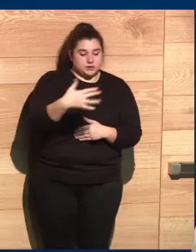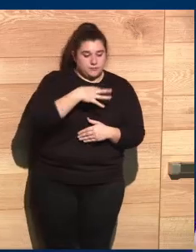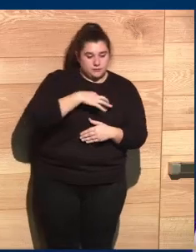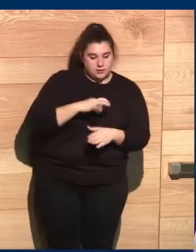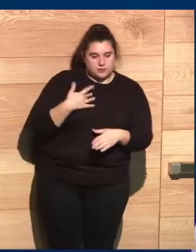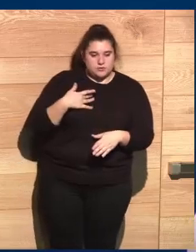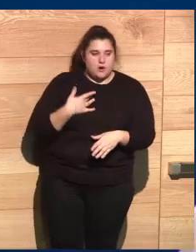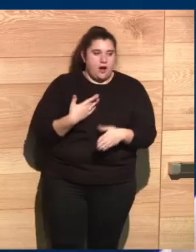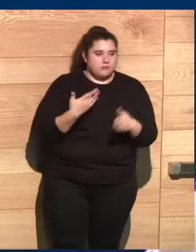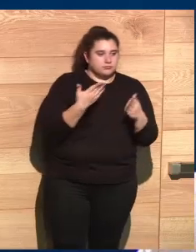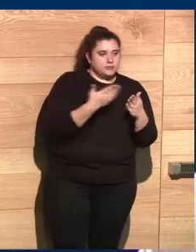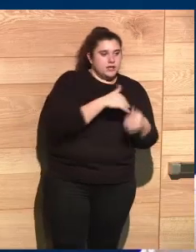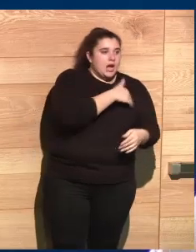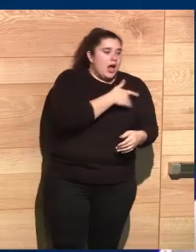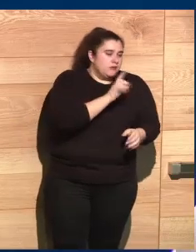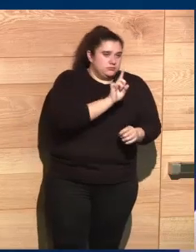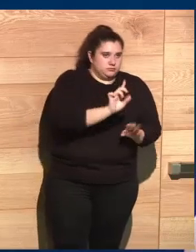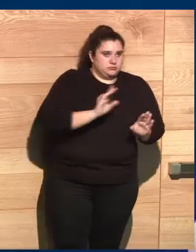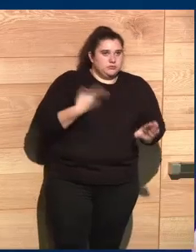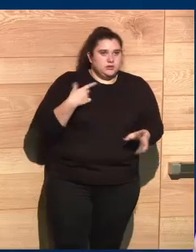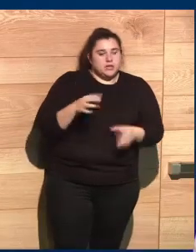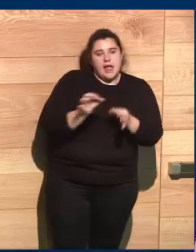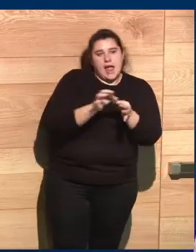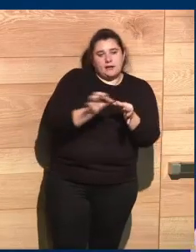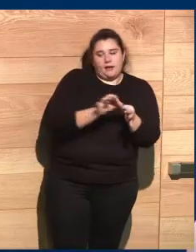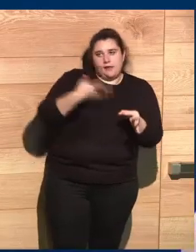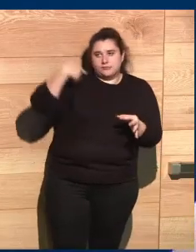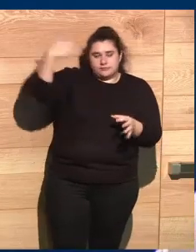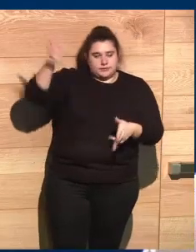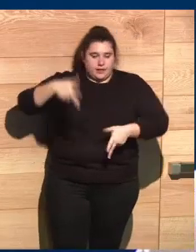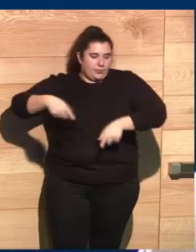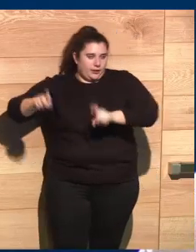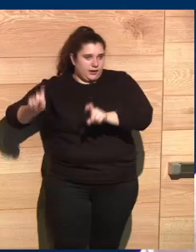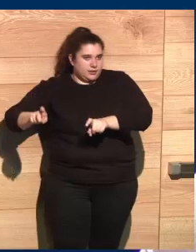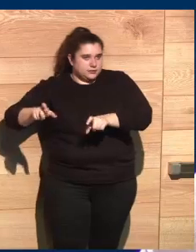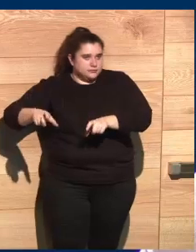sería un académico, sino que en realidad no estaría ni aquí, estaría en una isla en algún sitio descansando.